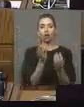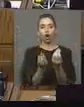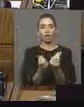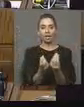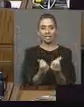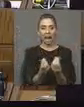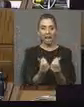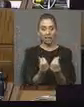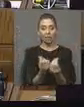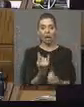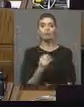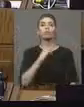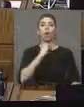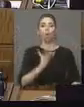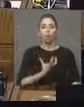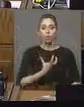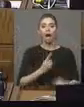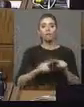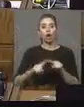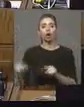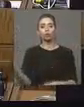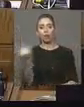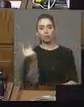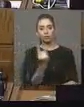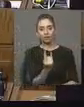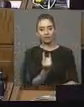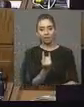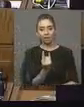de la UNAB o de cualquier universidad